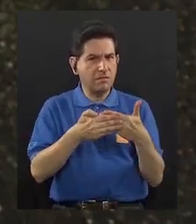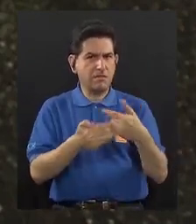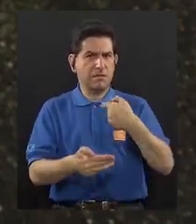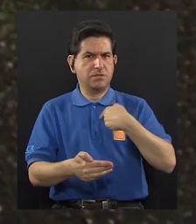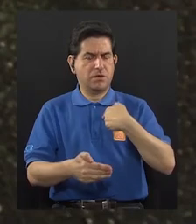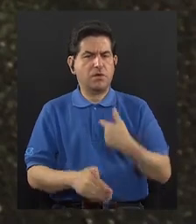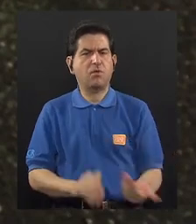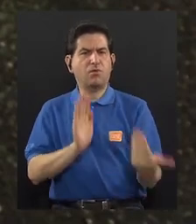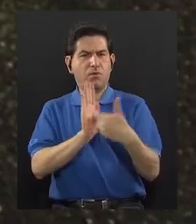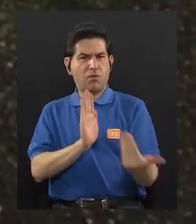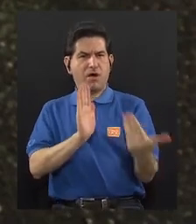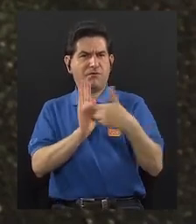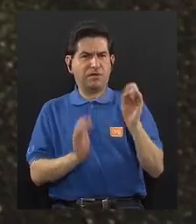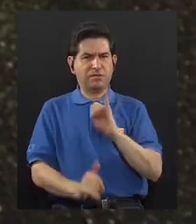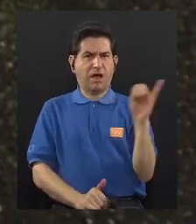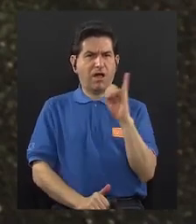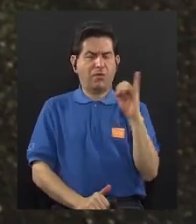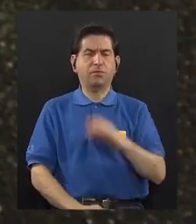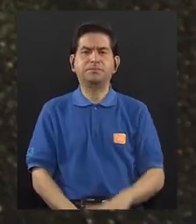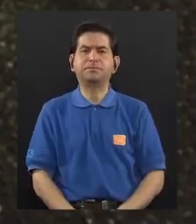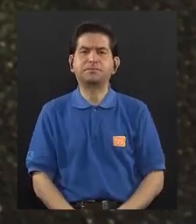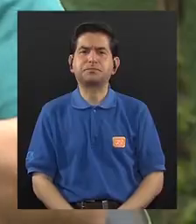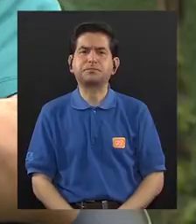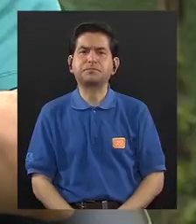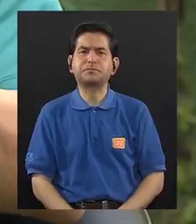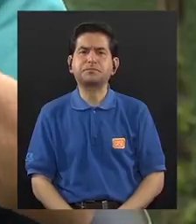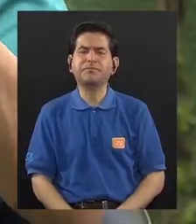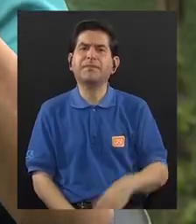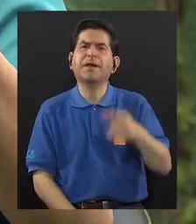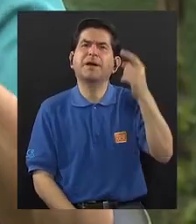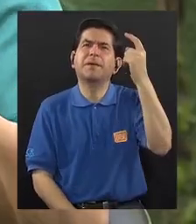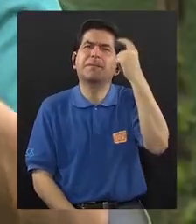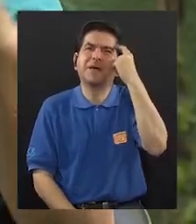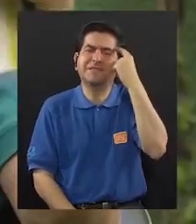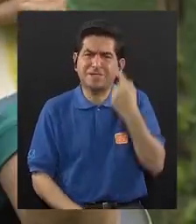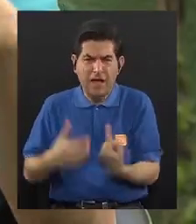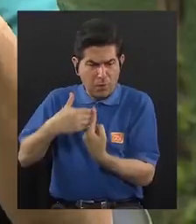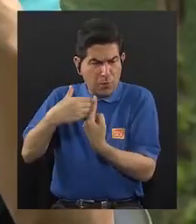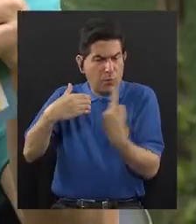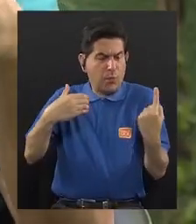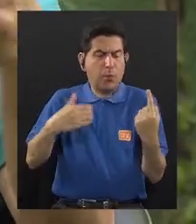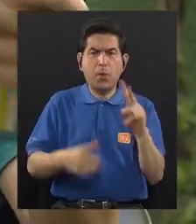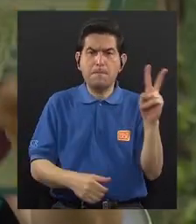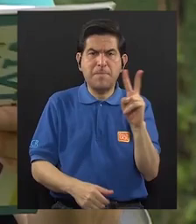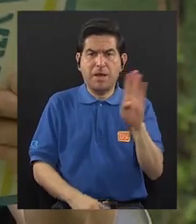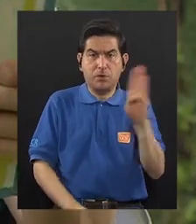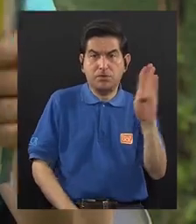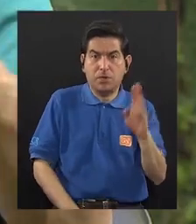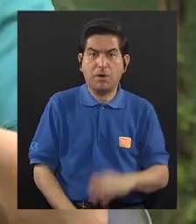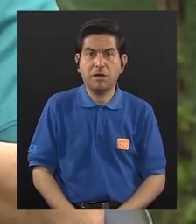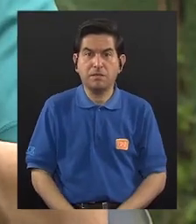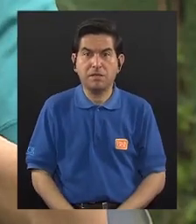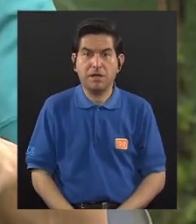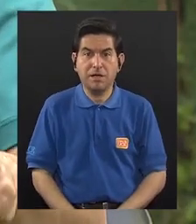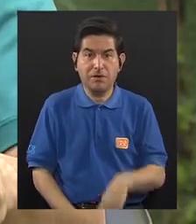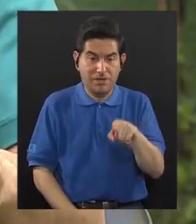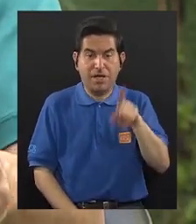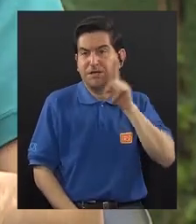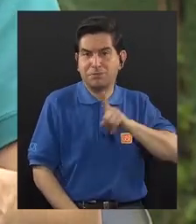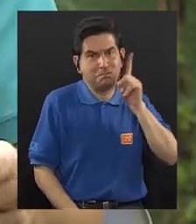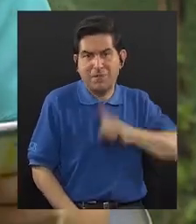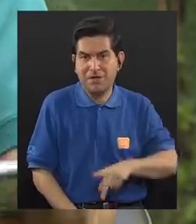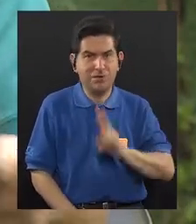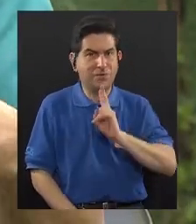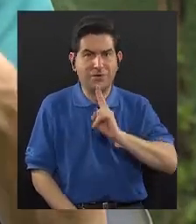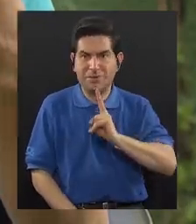uno sufra una infección o sea pensar en aislarse de los virus y las bacterias es real primer